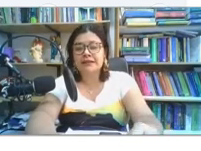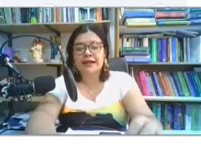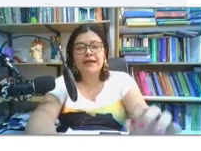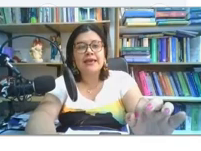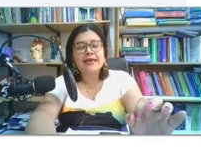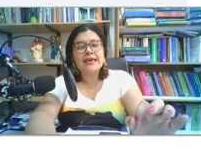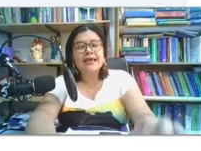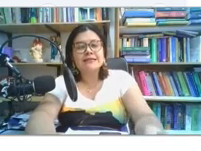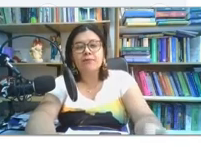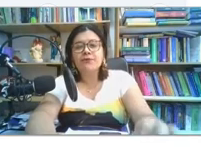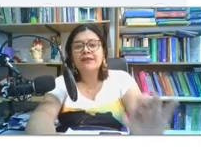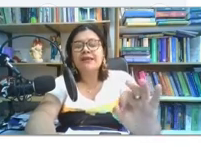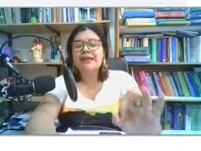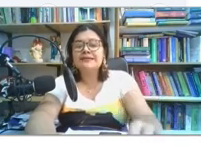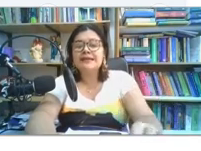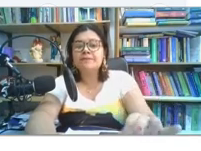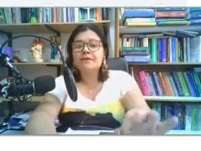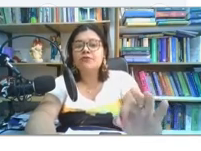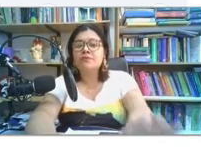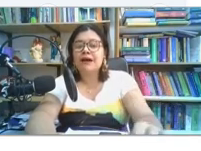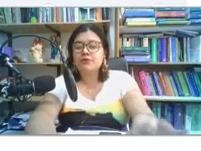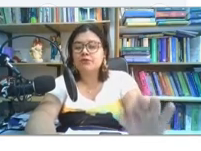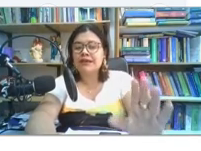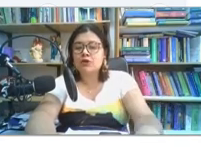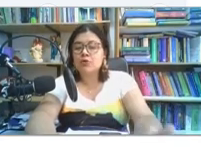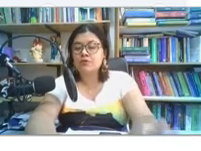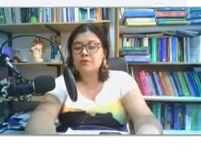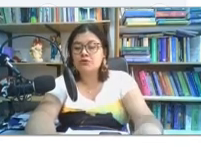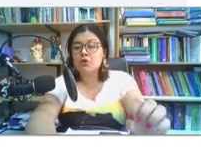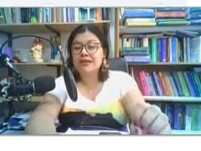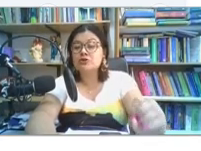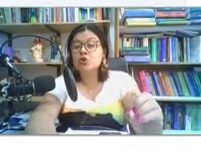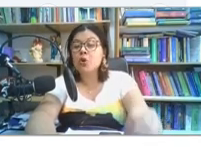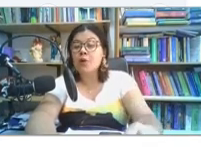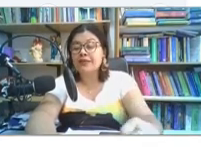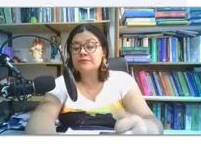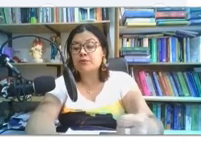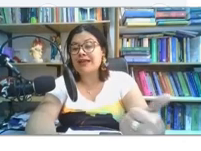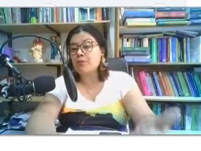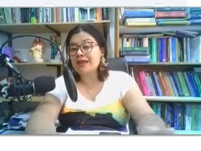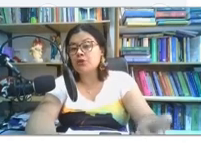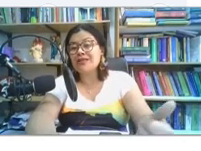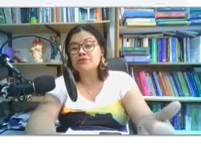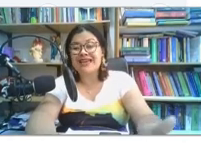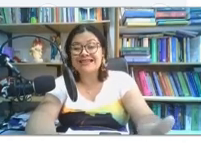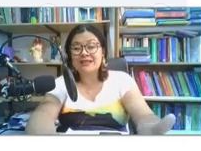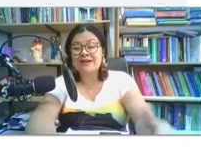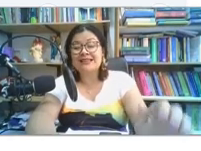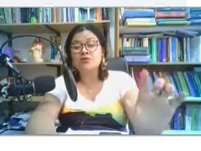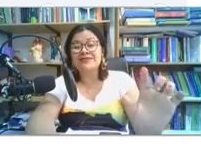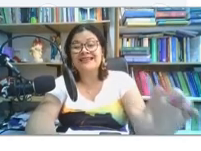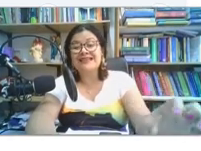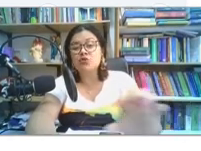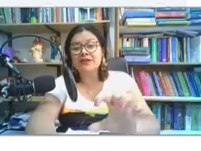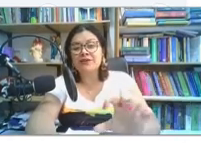maite milena es importante que este formato de confirmación o registro lo guardes porque al momento de los ejes temáticos